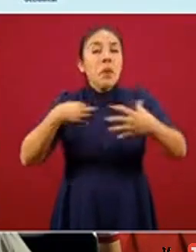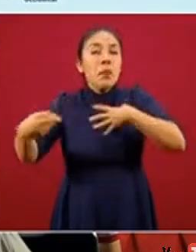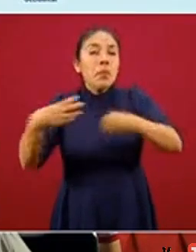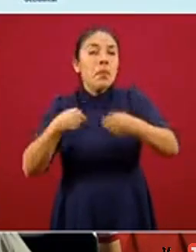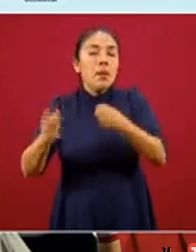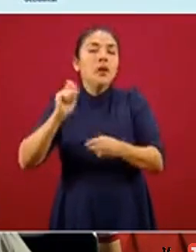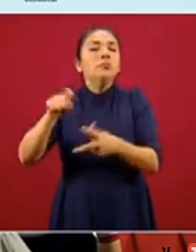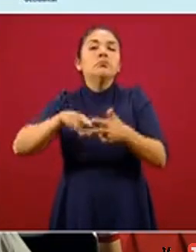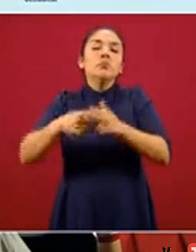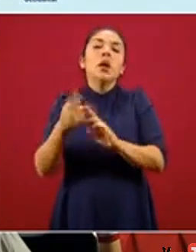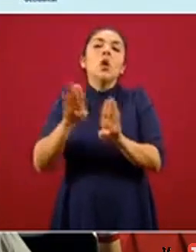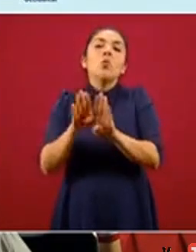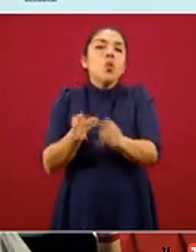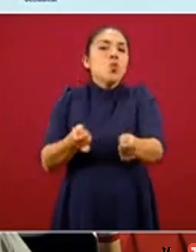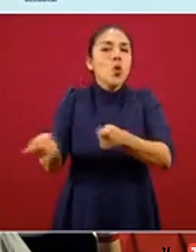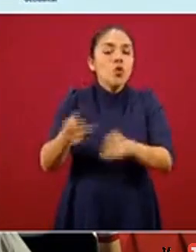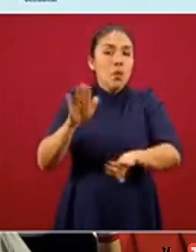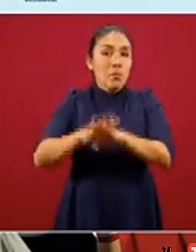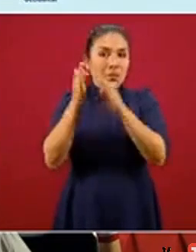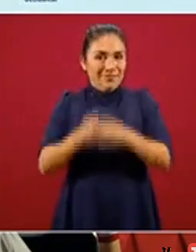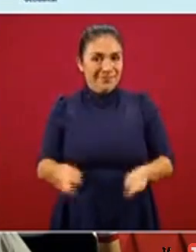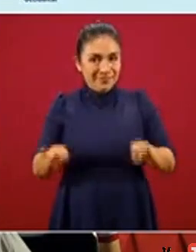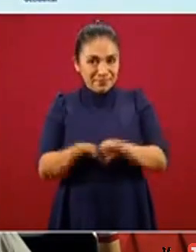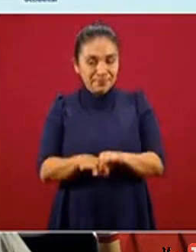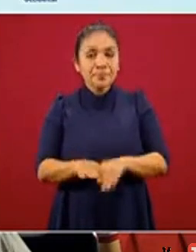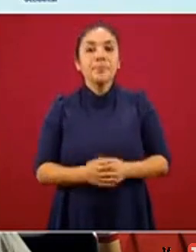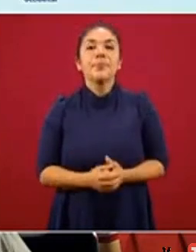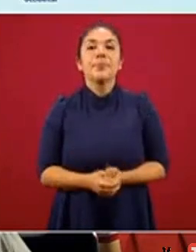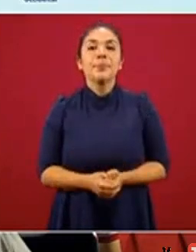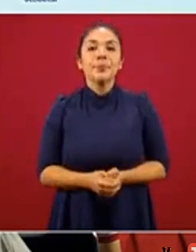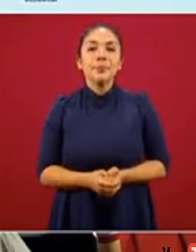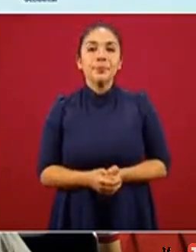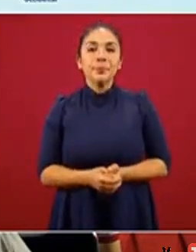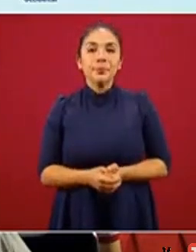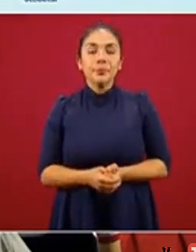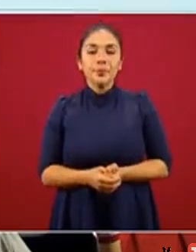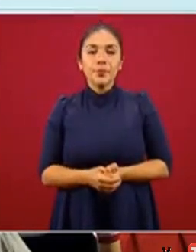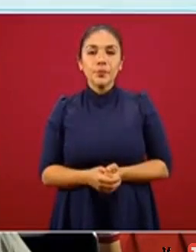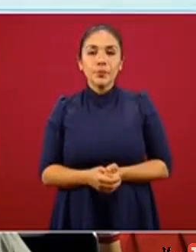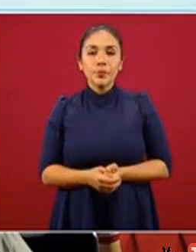una fase de control muy importante. La siguiente.